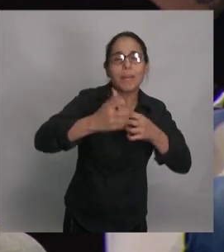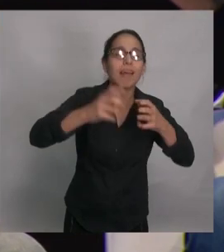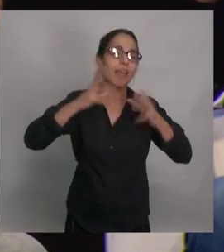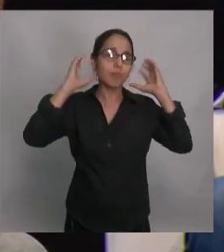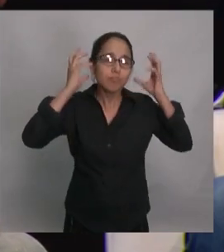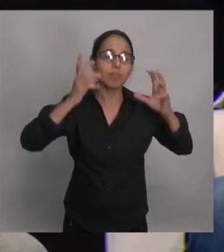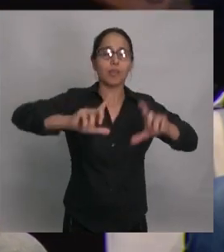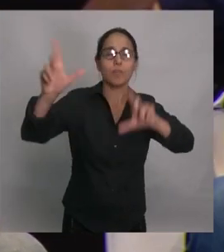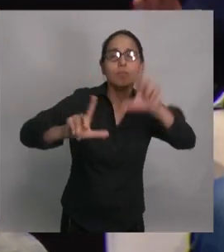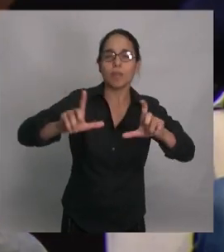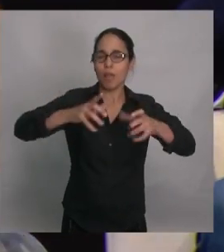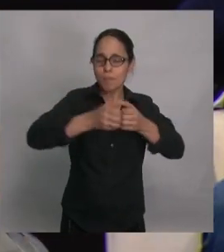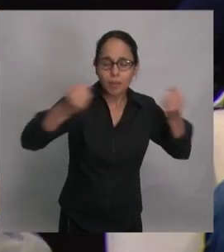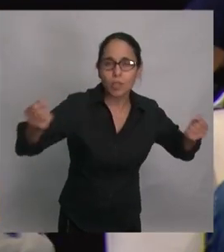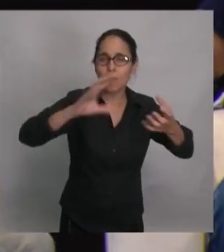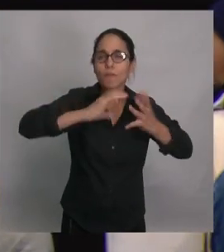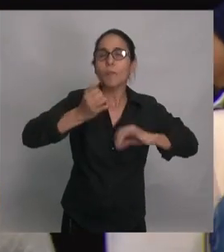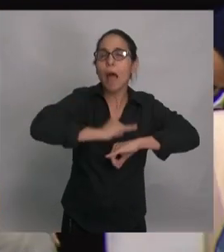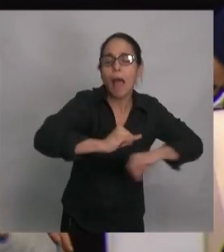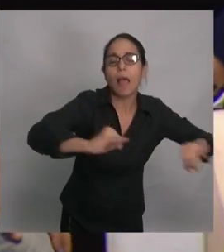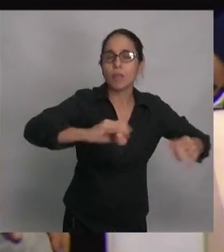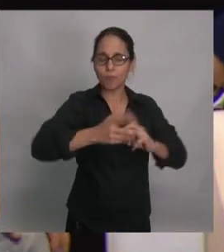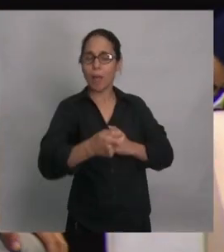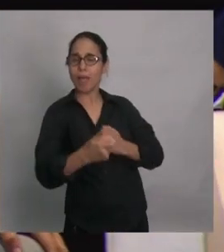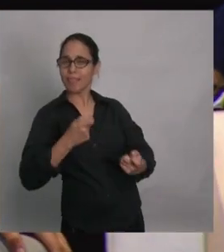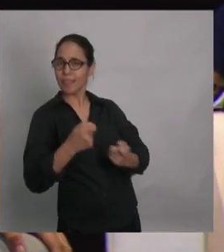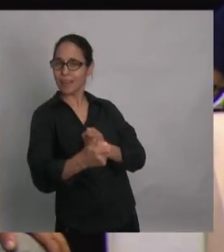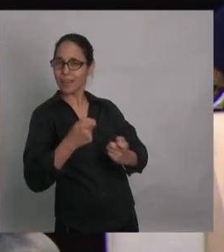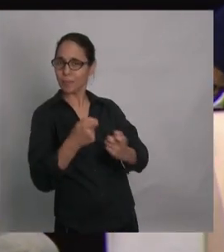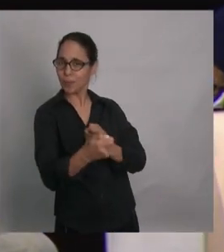y la manipulación de los nuevos medios de comunicación